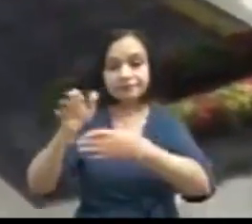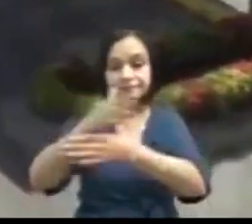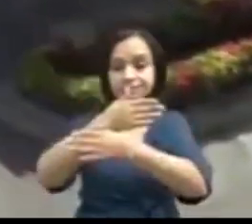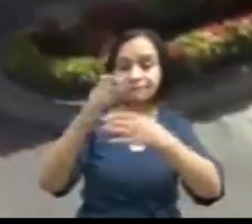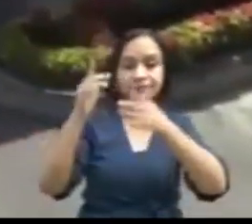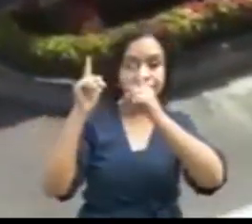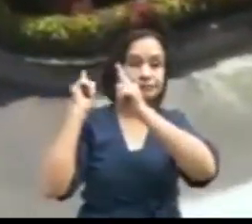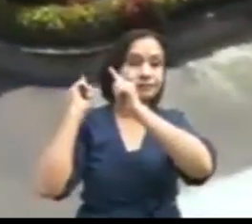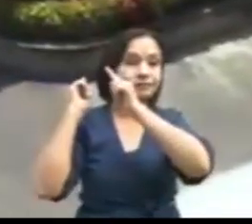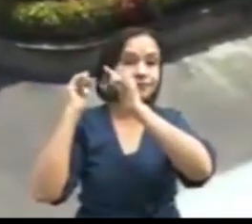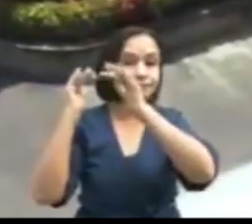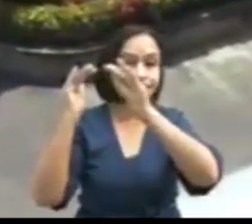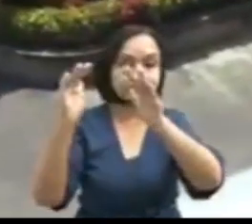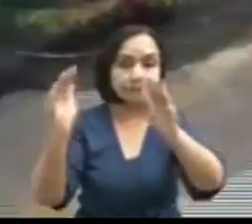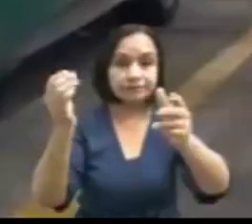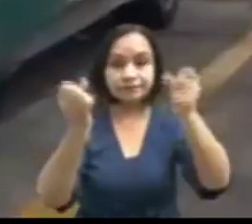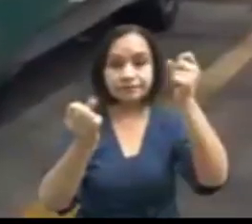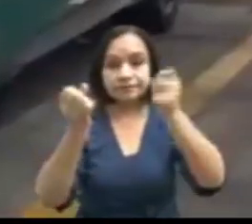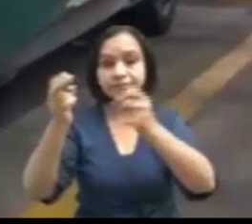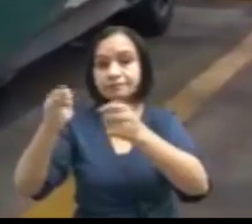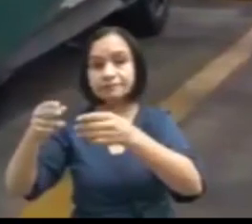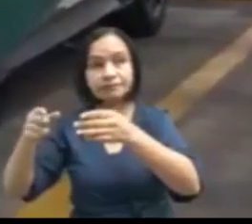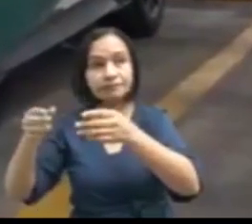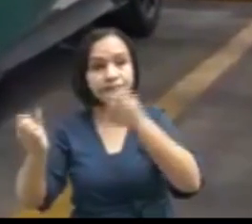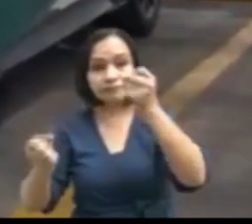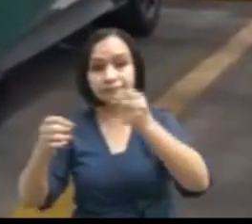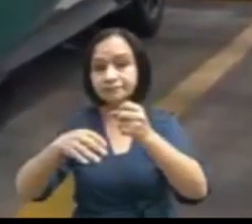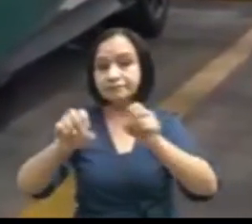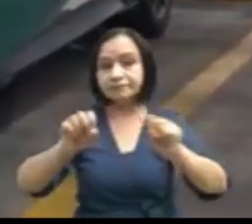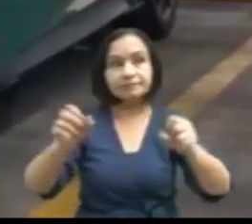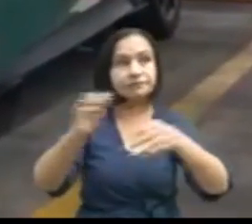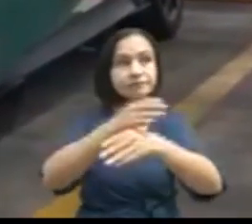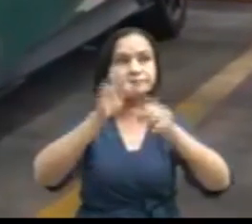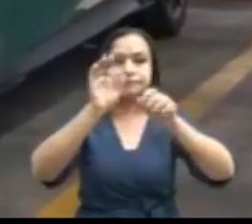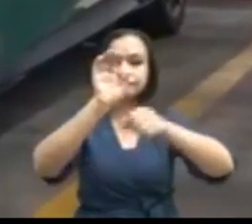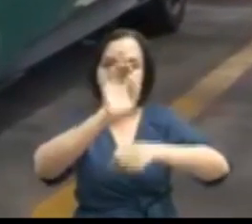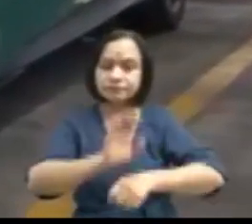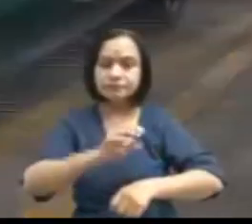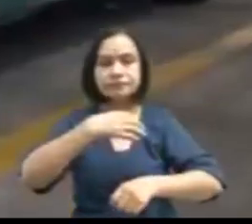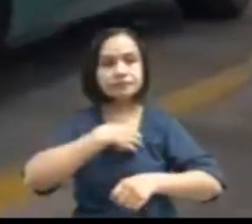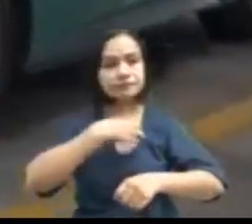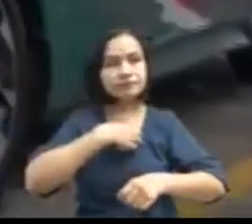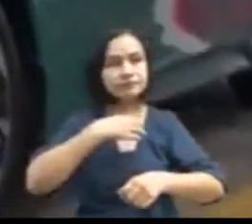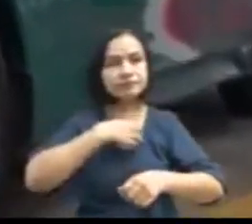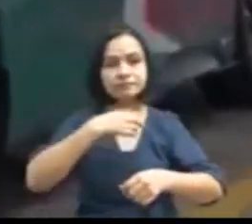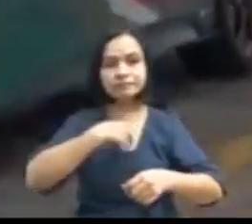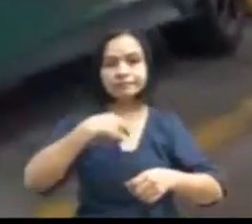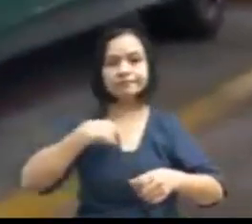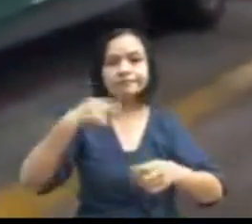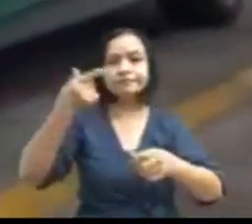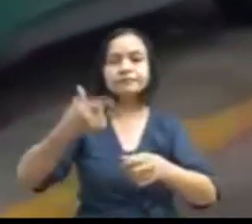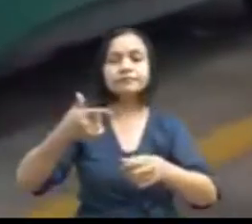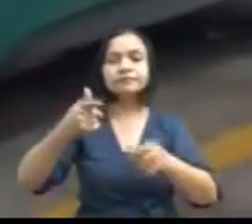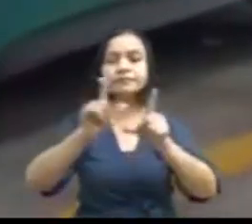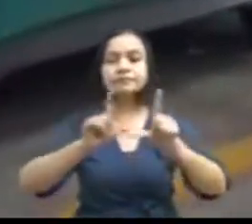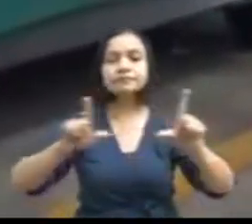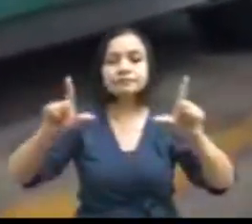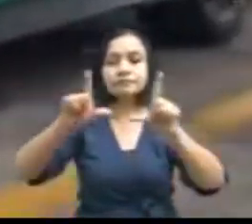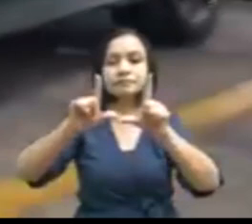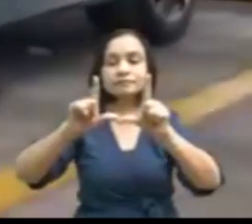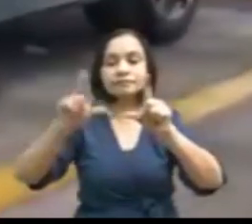vehículos eléctricos a tener ya prácticamente el marco jurídico regulatorio para